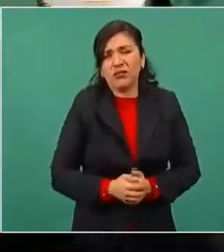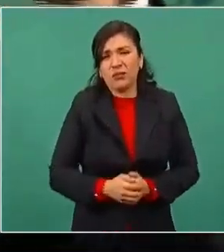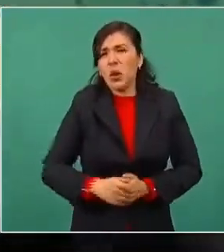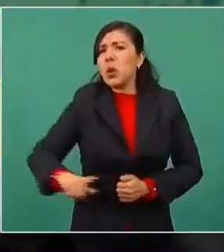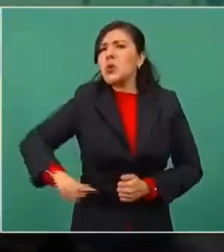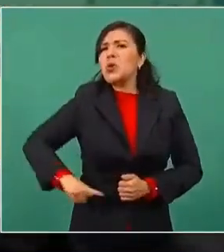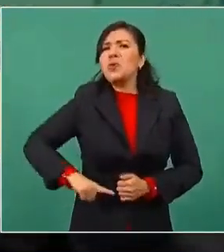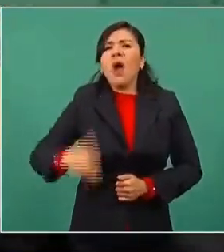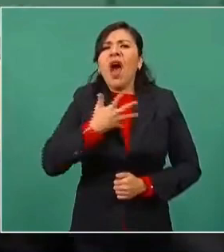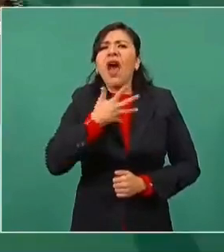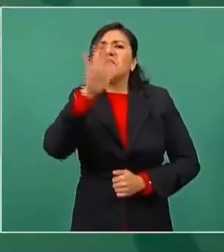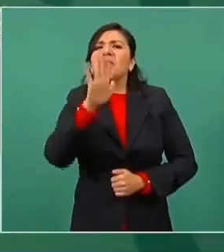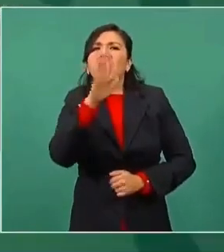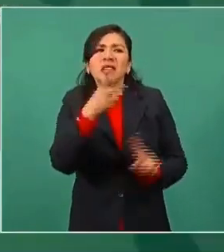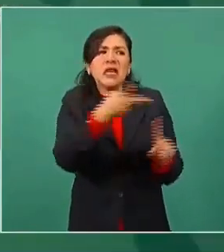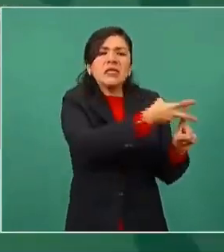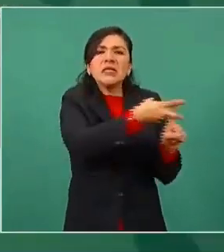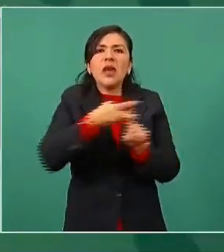estaba secuestrado